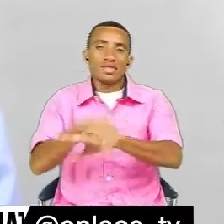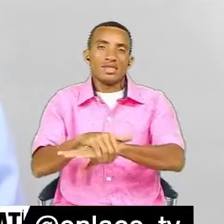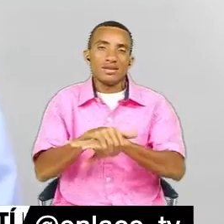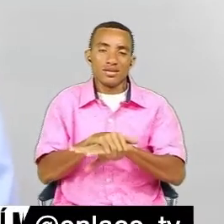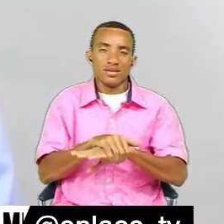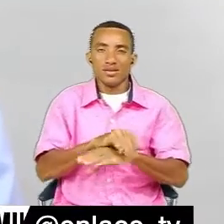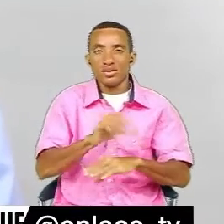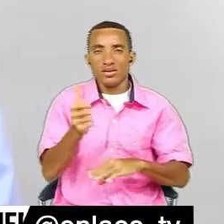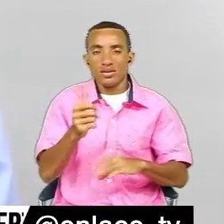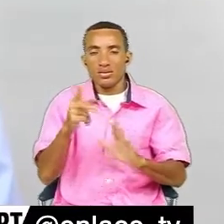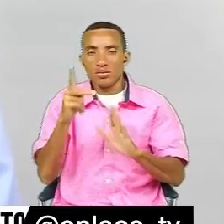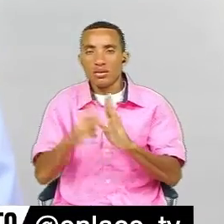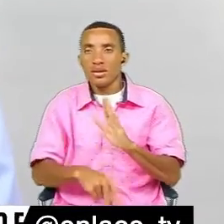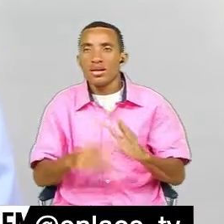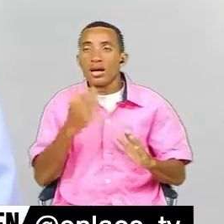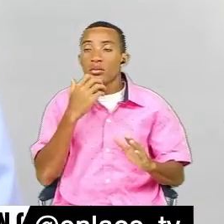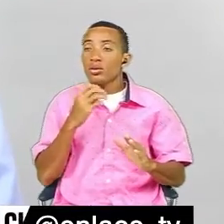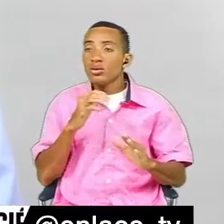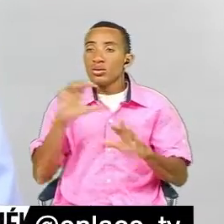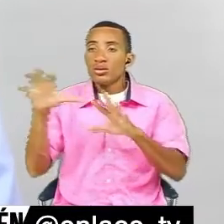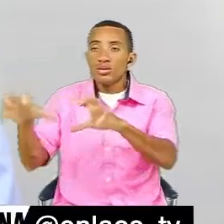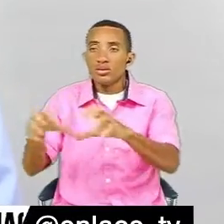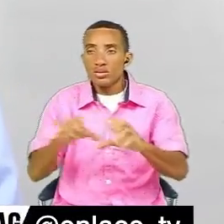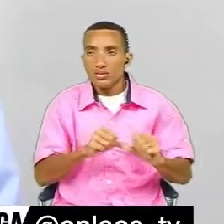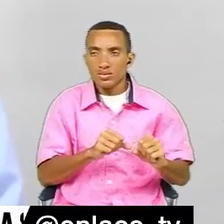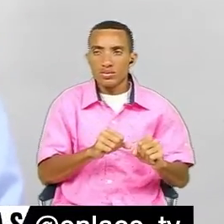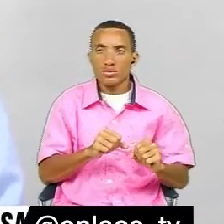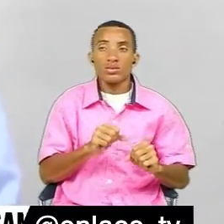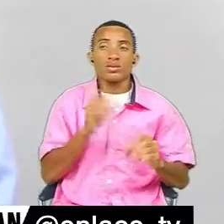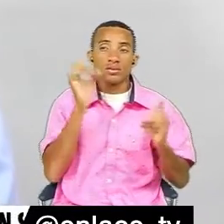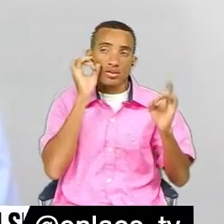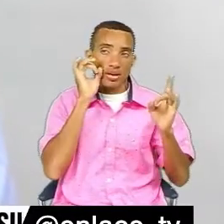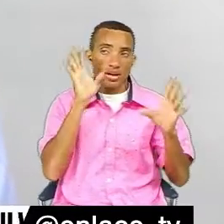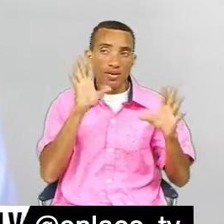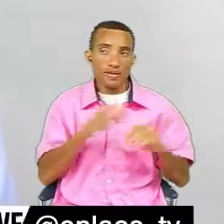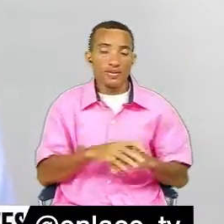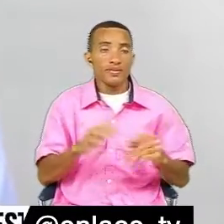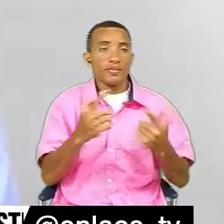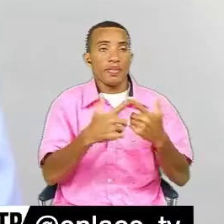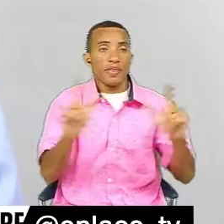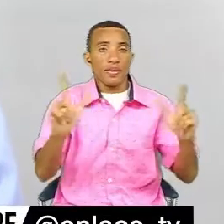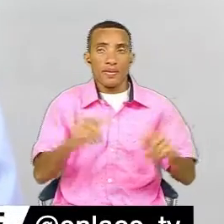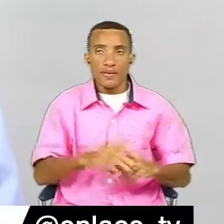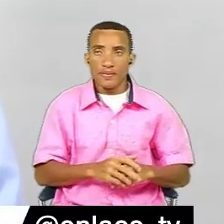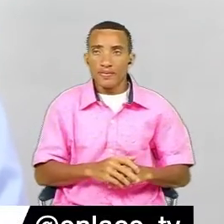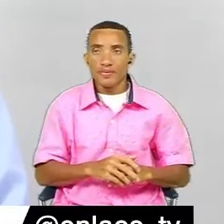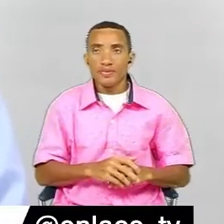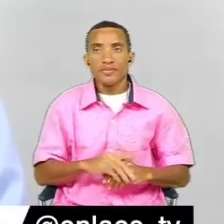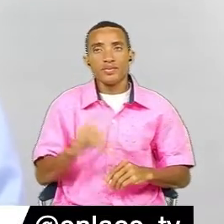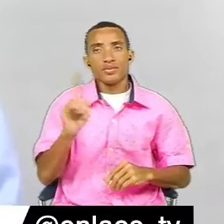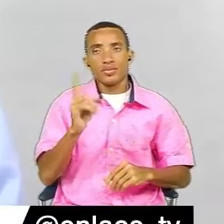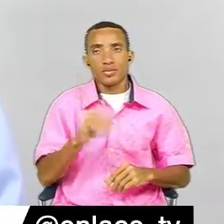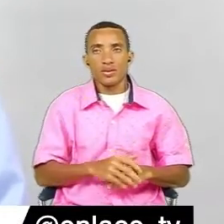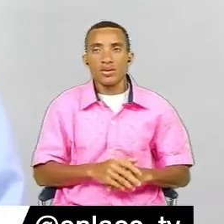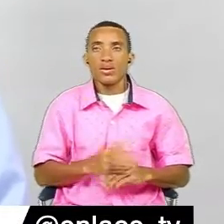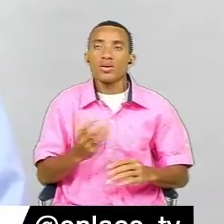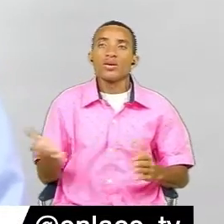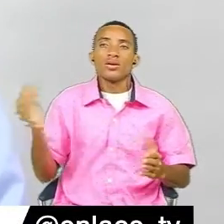la solución es sacar a una cantidad de personas que tienen unos antecedentes muy graves de delitos y a sacarlos a la sociedad, porque normalmente